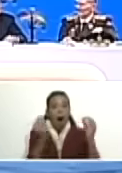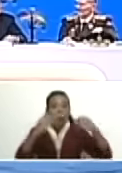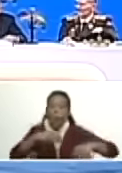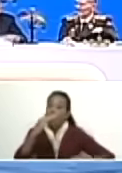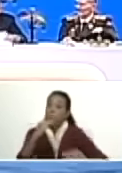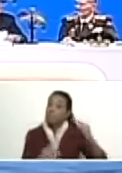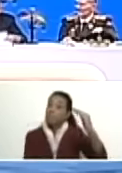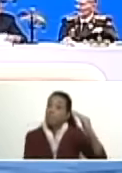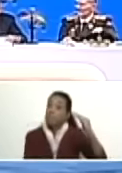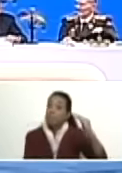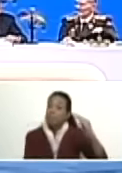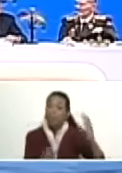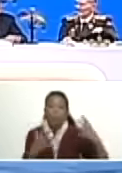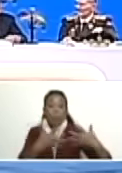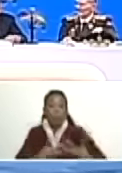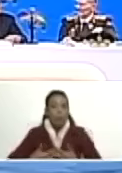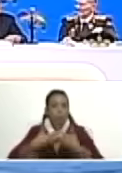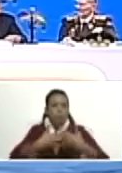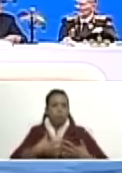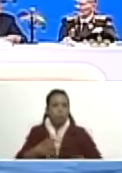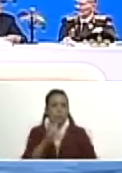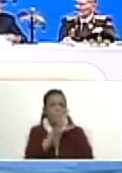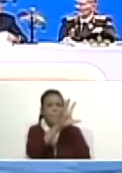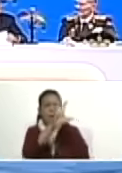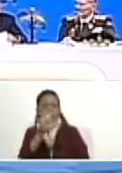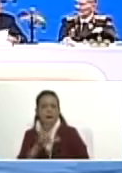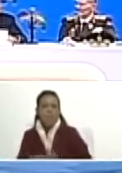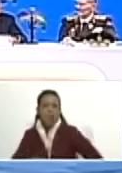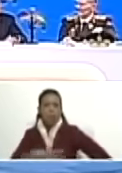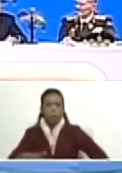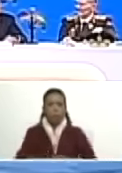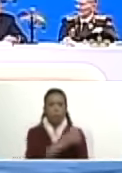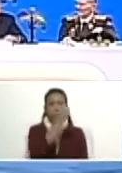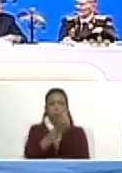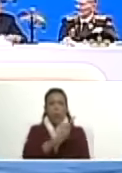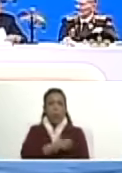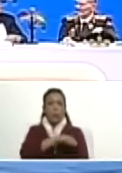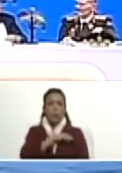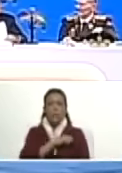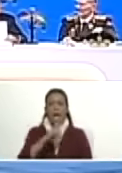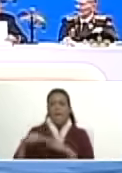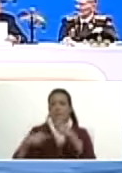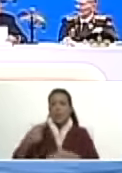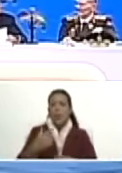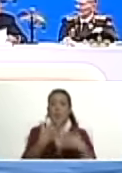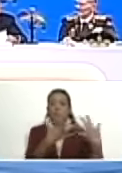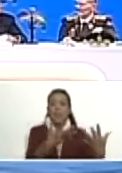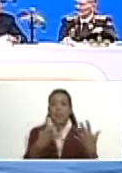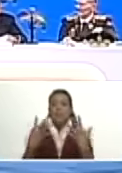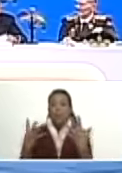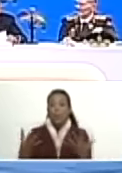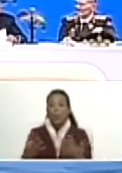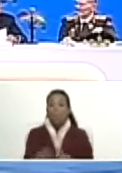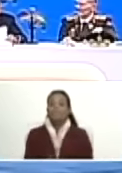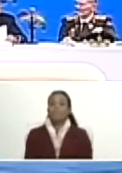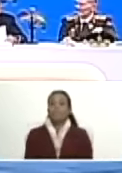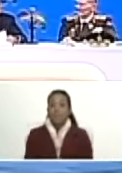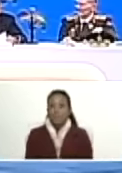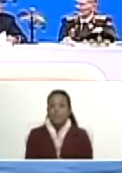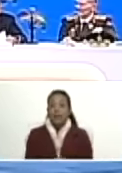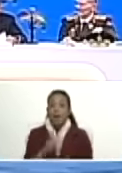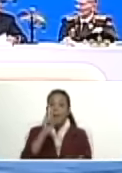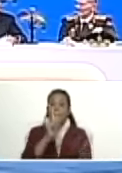desiguales impuestos por las potencias imperiales y colonialistas durante el siglo XIX. A partir